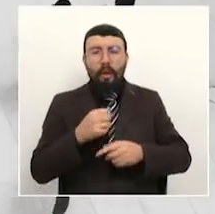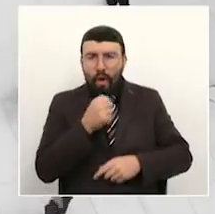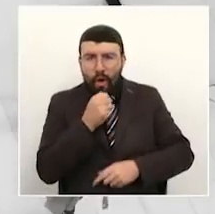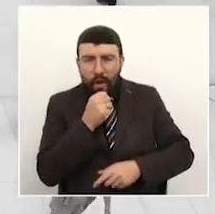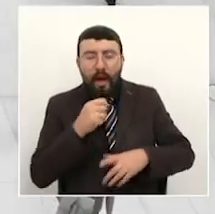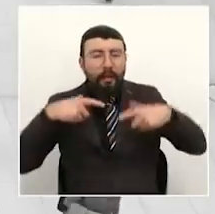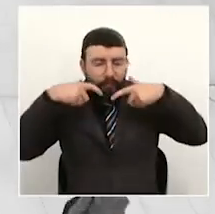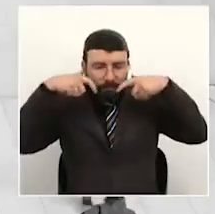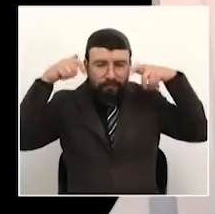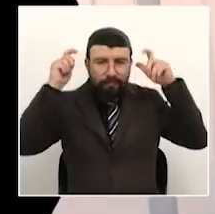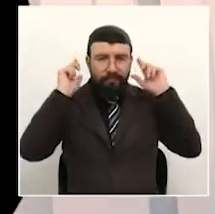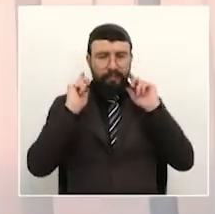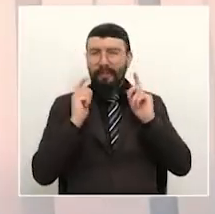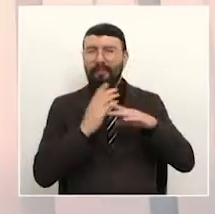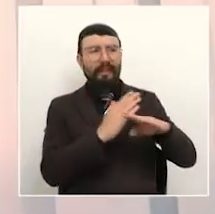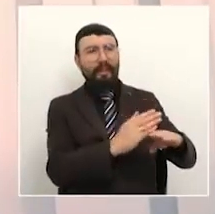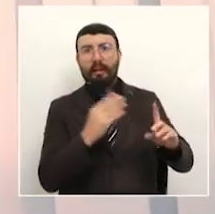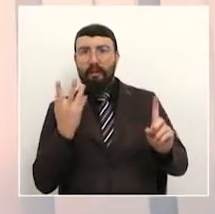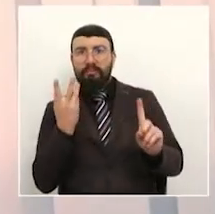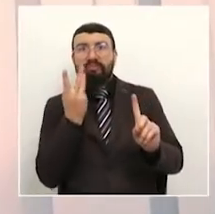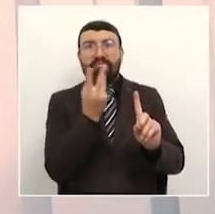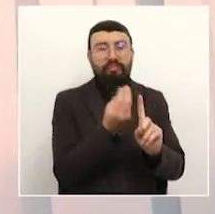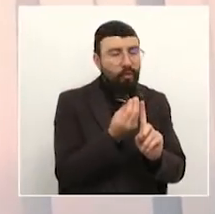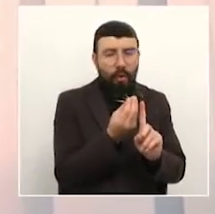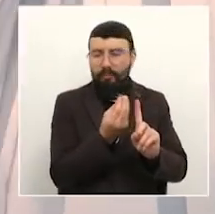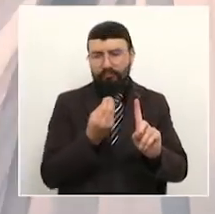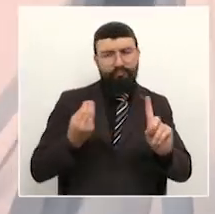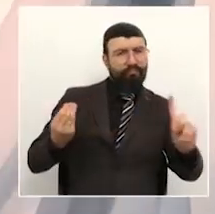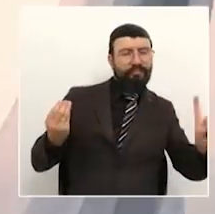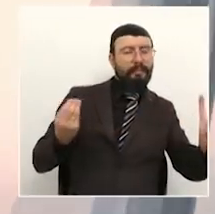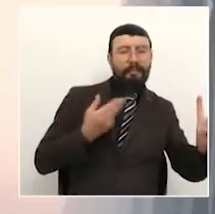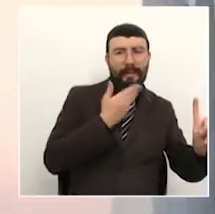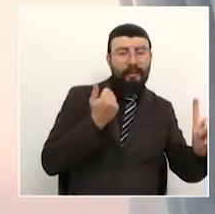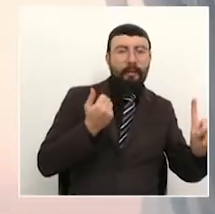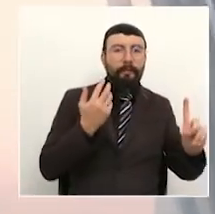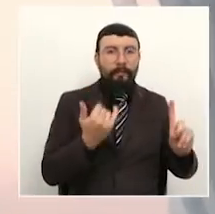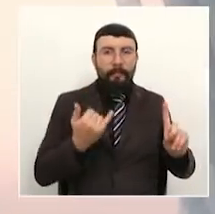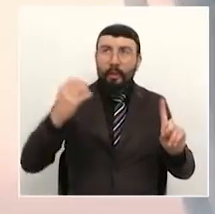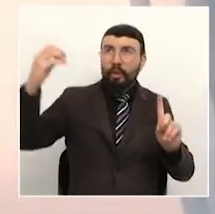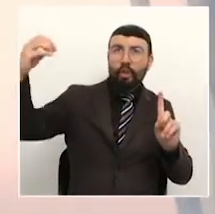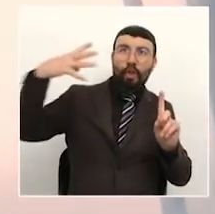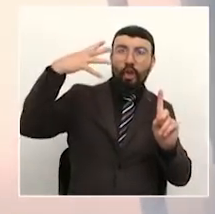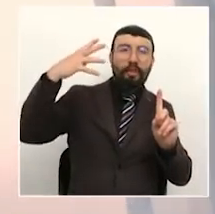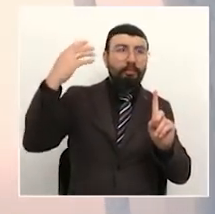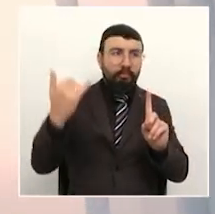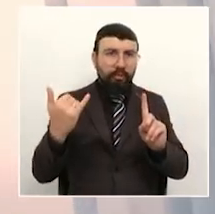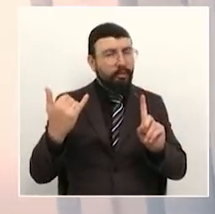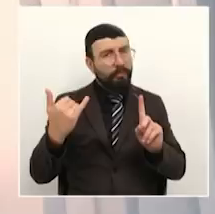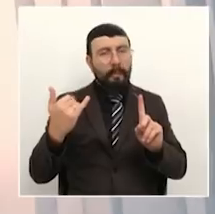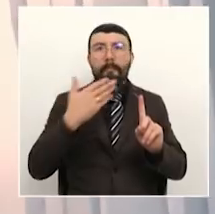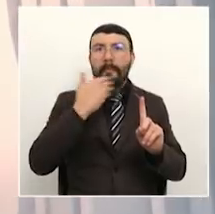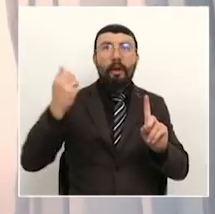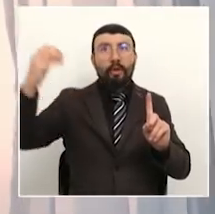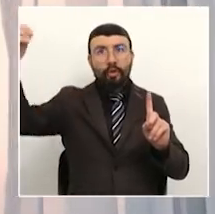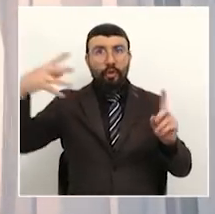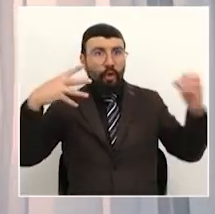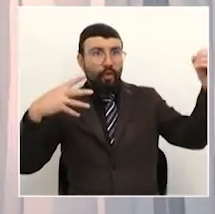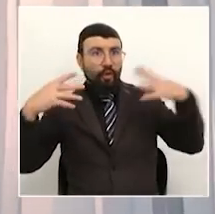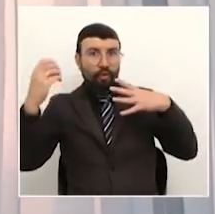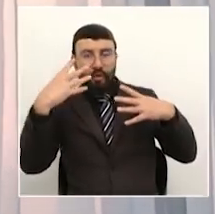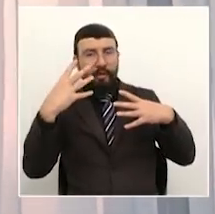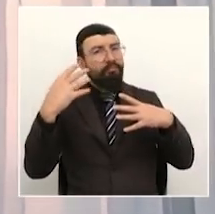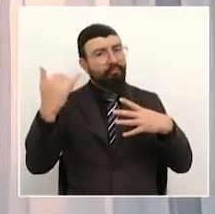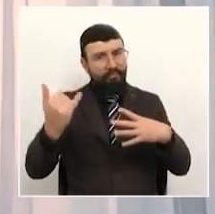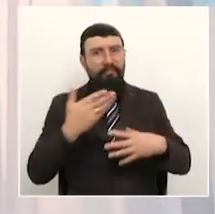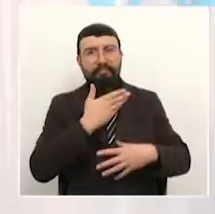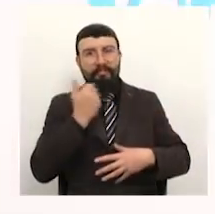y evitar las multitudes dejar entrar la luz del sol en las habitaciones porque los bacilos de la tuberculosis no sobreviven a la luz